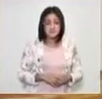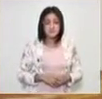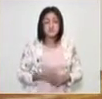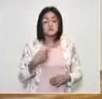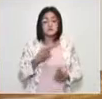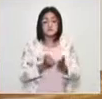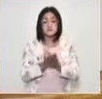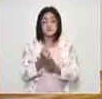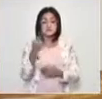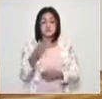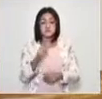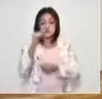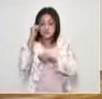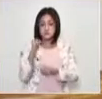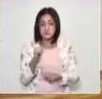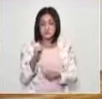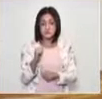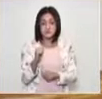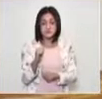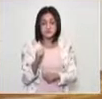las decisiones de una autoridad,